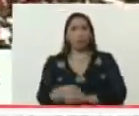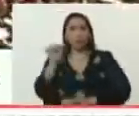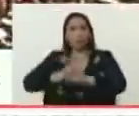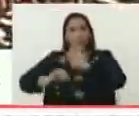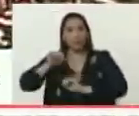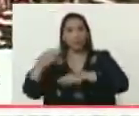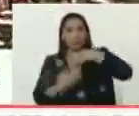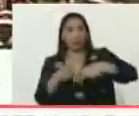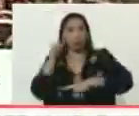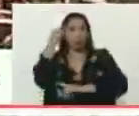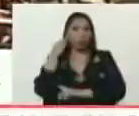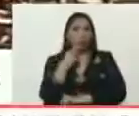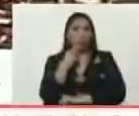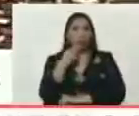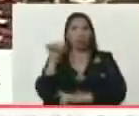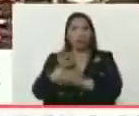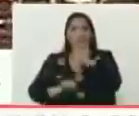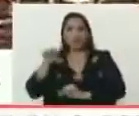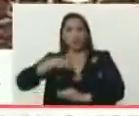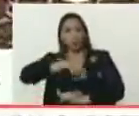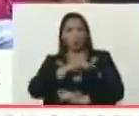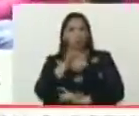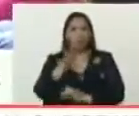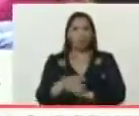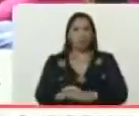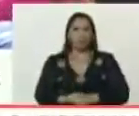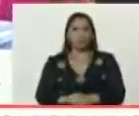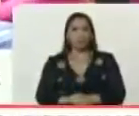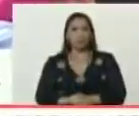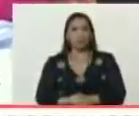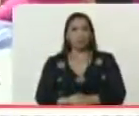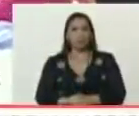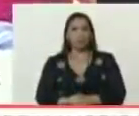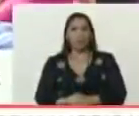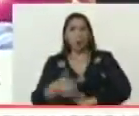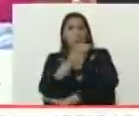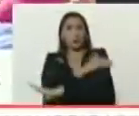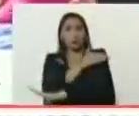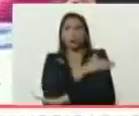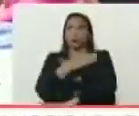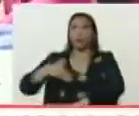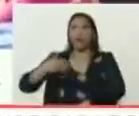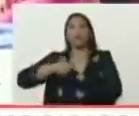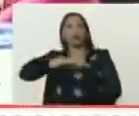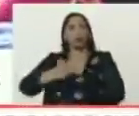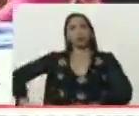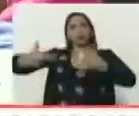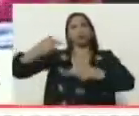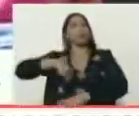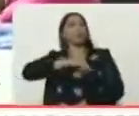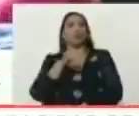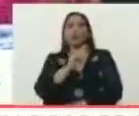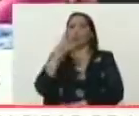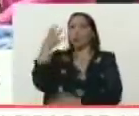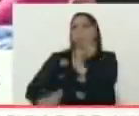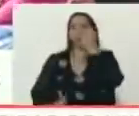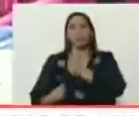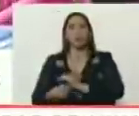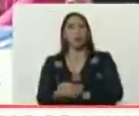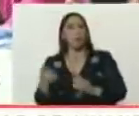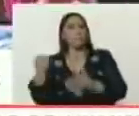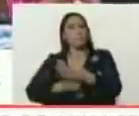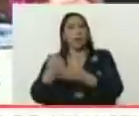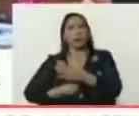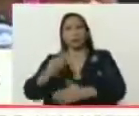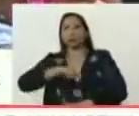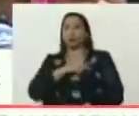la Revolución Bolivariana, a defender a nuestra patria. Si la derecha quiere, nosotros queremos, no le vamos a huir al combate, no lo